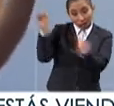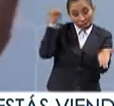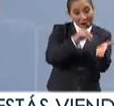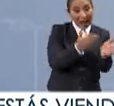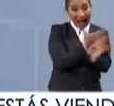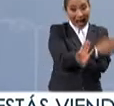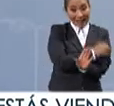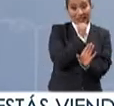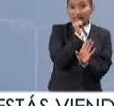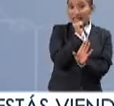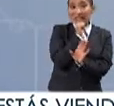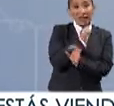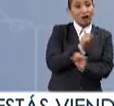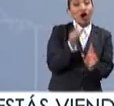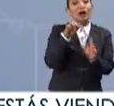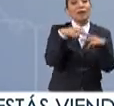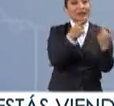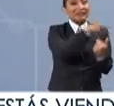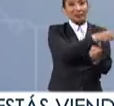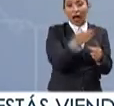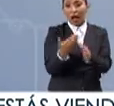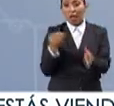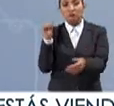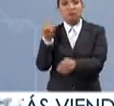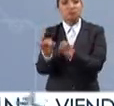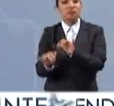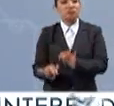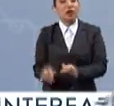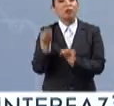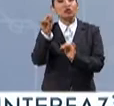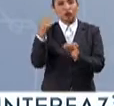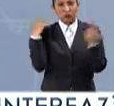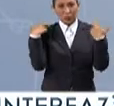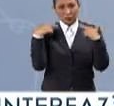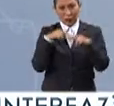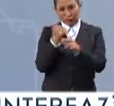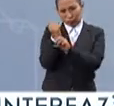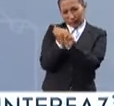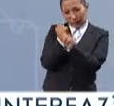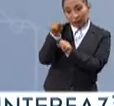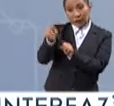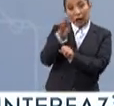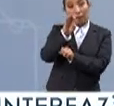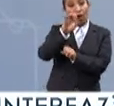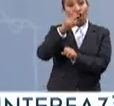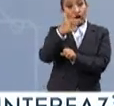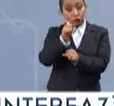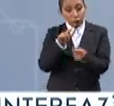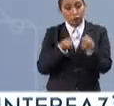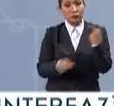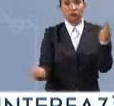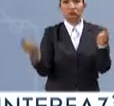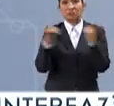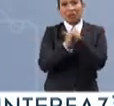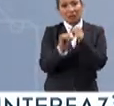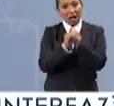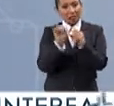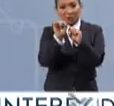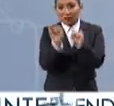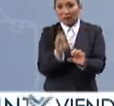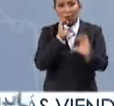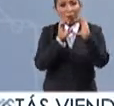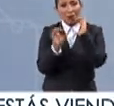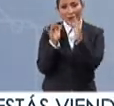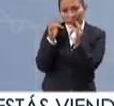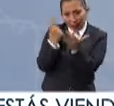antes de estar publicado con las revistas académicas muchos académicos tienen blogs tienen este sistema de